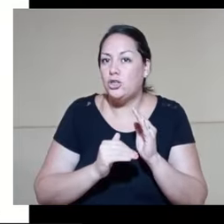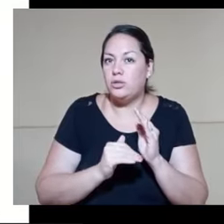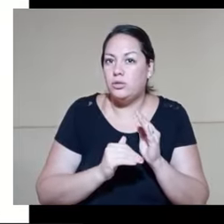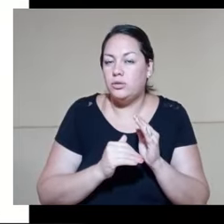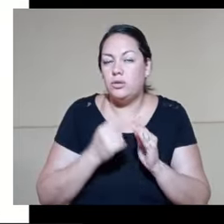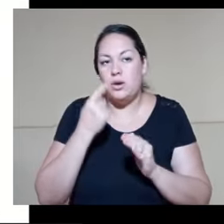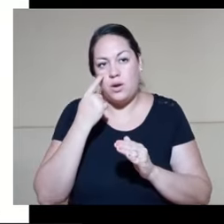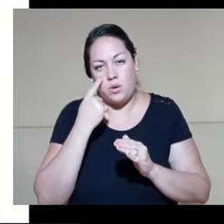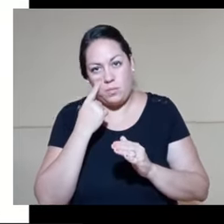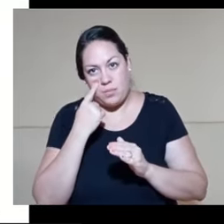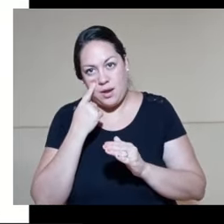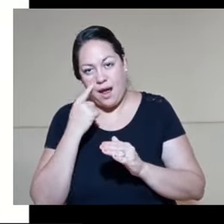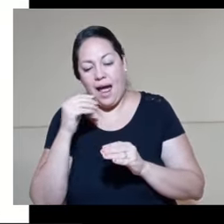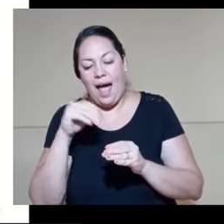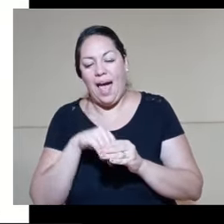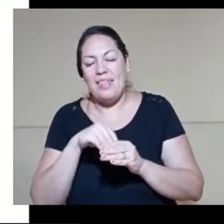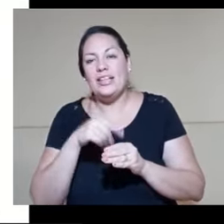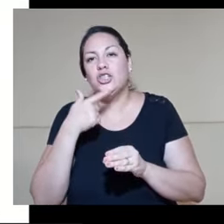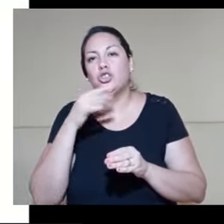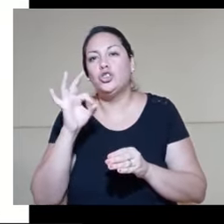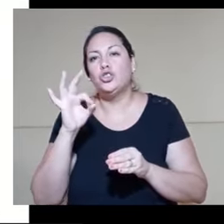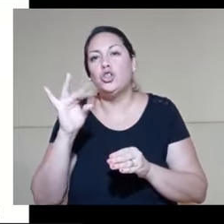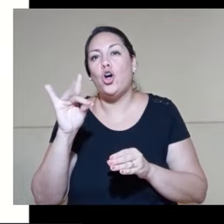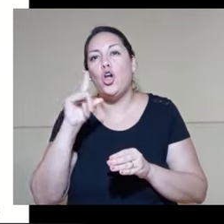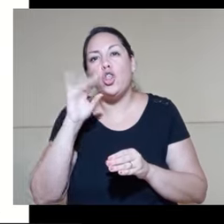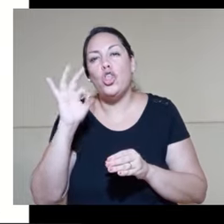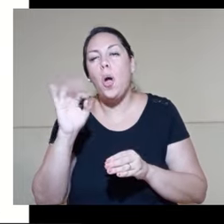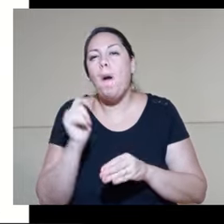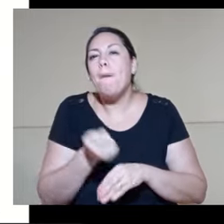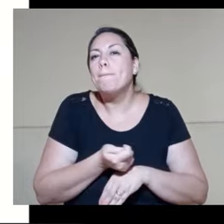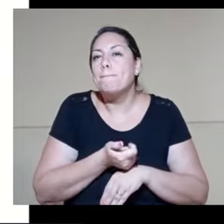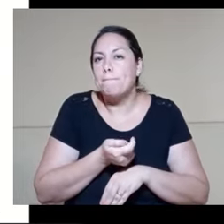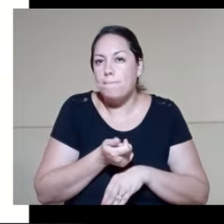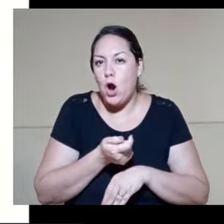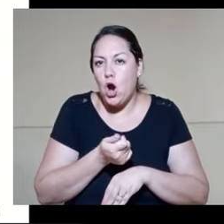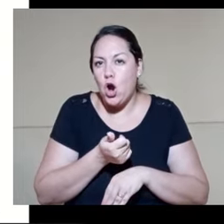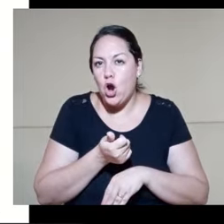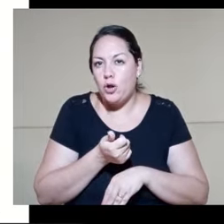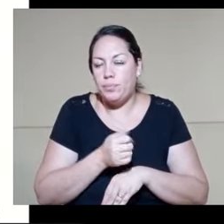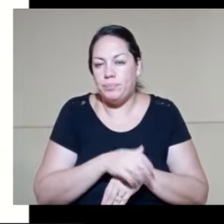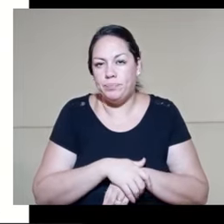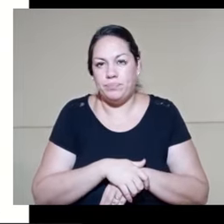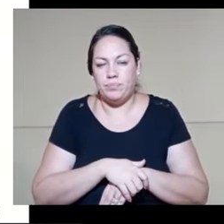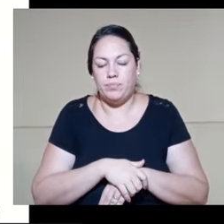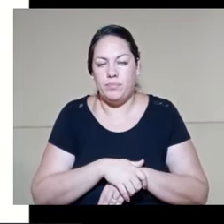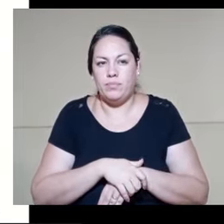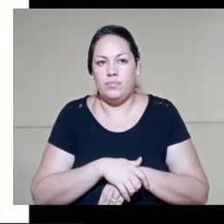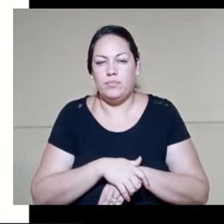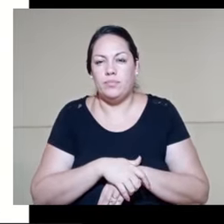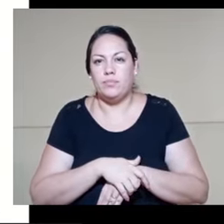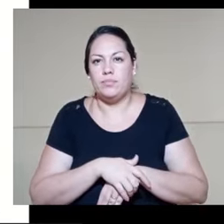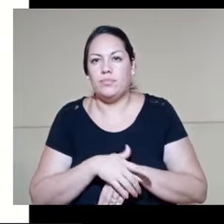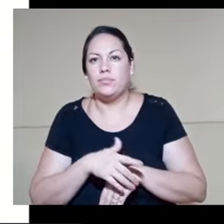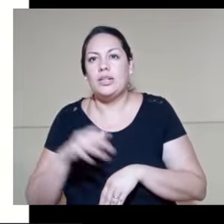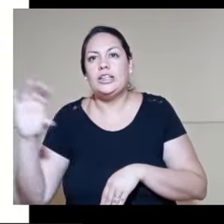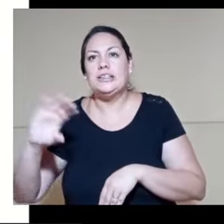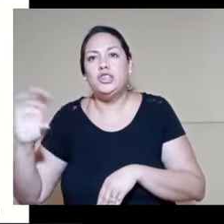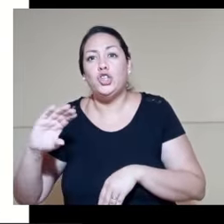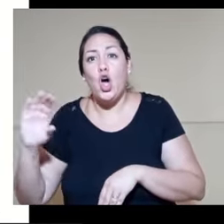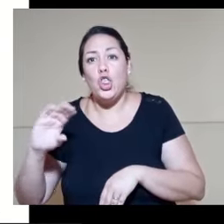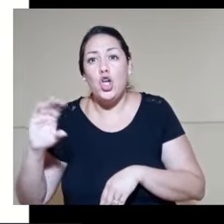la célula es mucho menor que el del potasio. Porque sodio casi no hay adentro de la célula, hay muy poco. Porque el